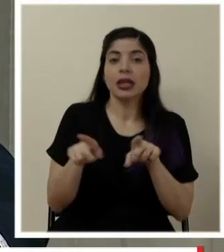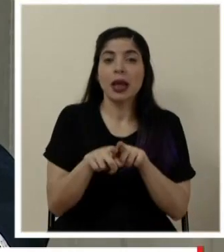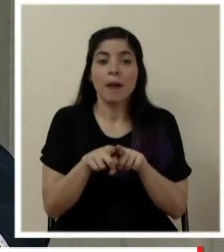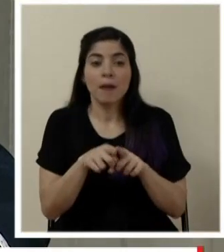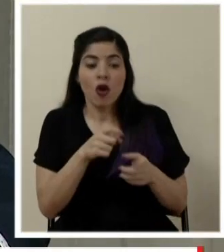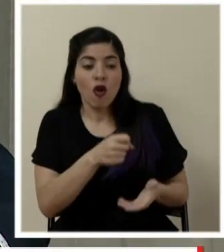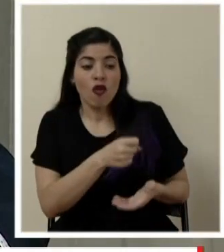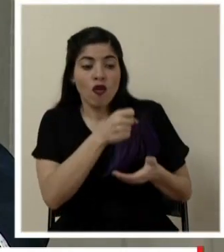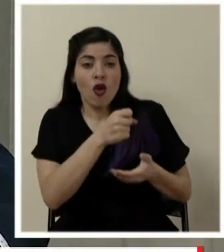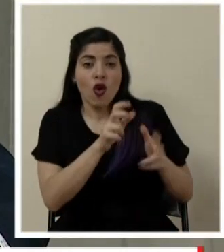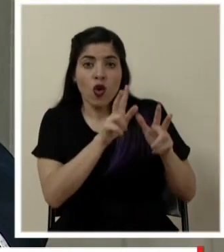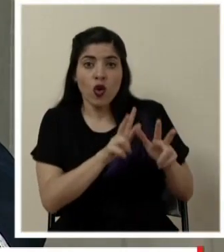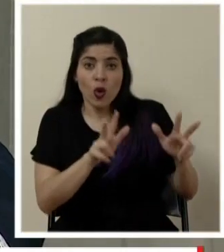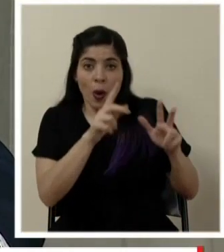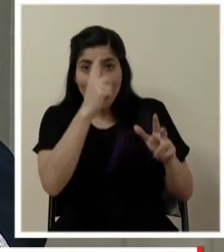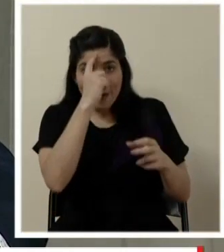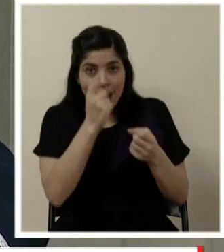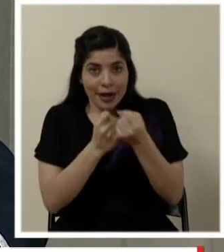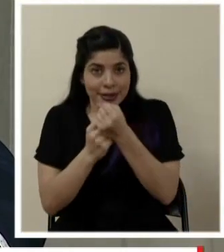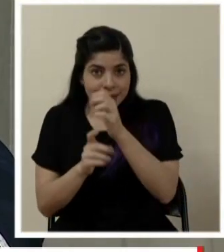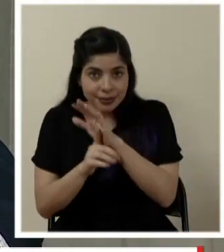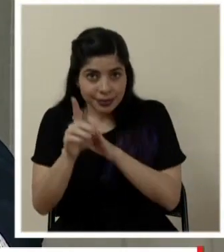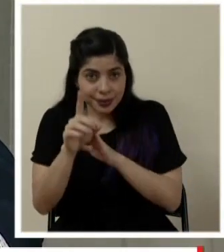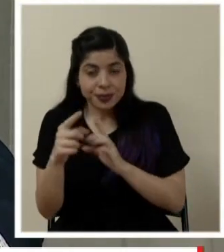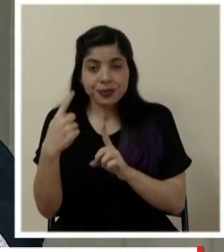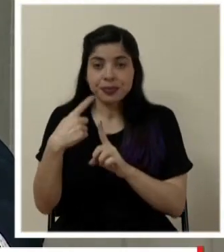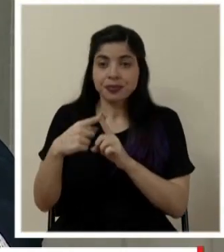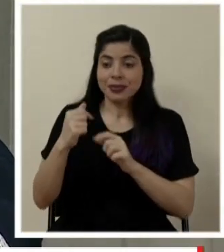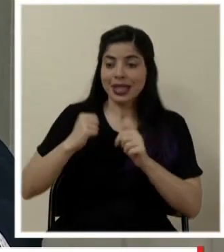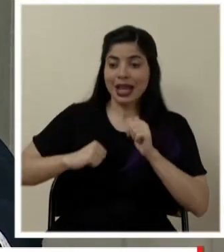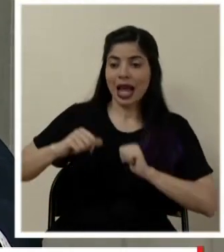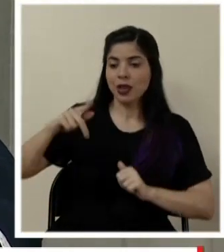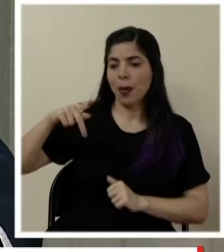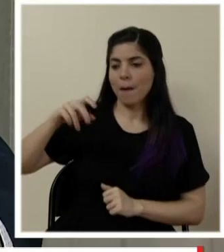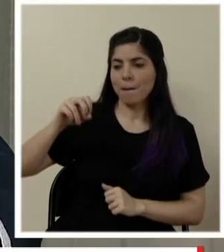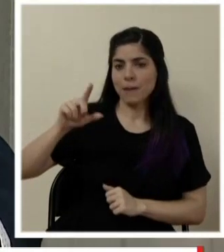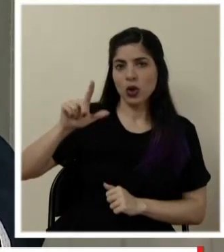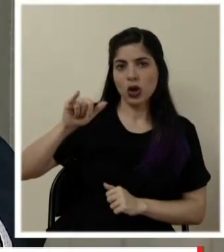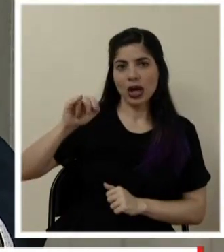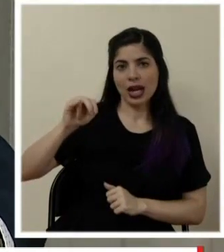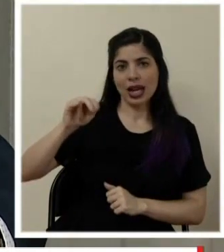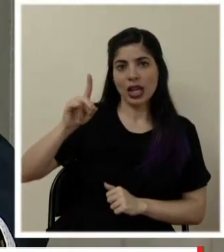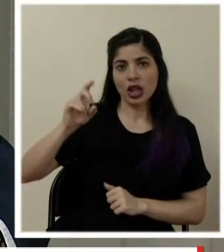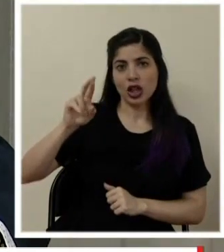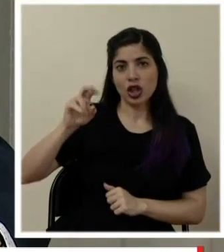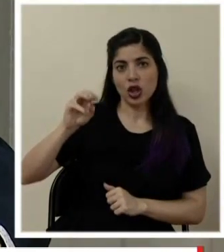Fondo de Naciones Unidas para el Desarrollo y el Teatro Políndromos, que nos va a